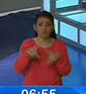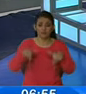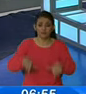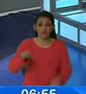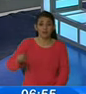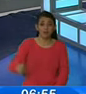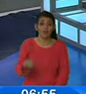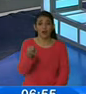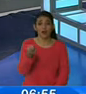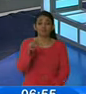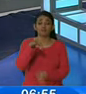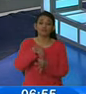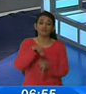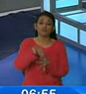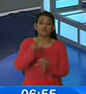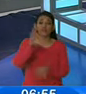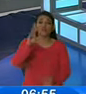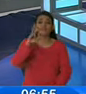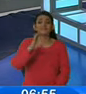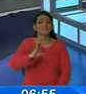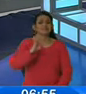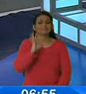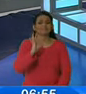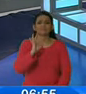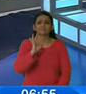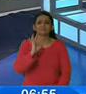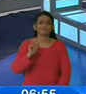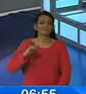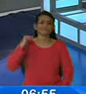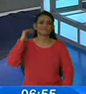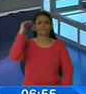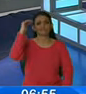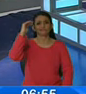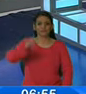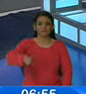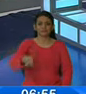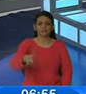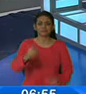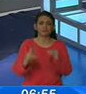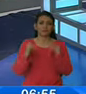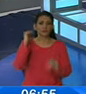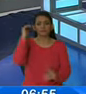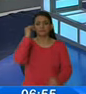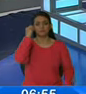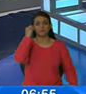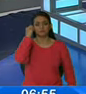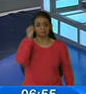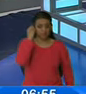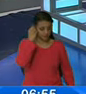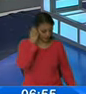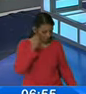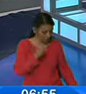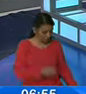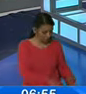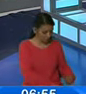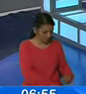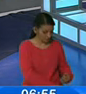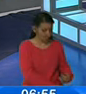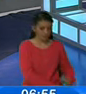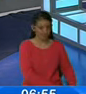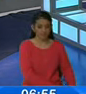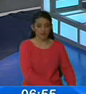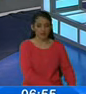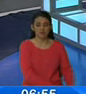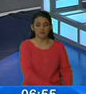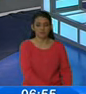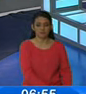las elecciones, Televicentro, haya estado líder en las en el rating a nivel nacional. Gracias a ustedes, amigos televidentes,